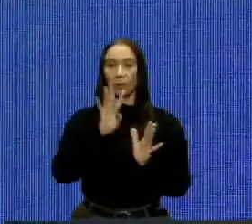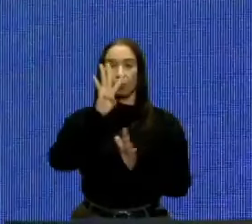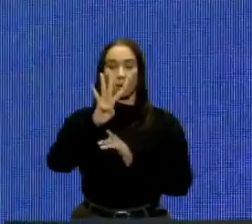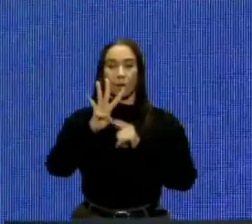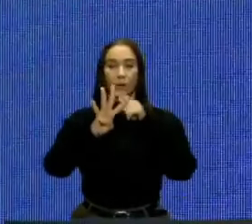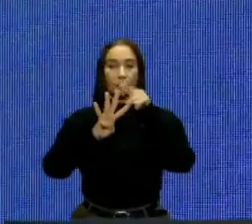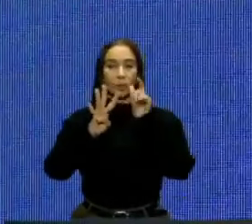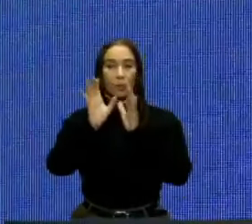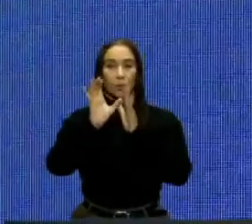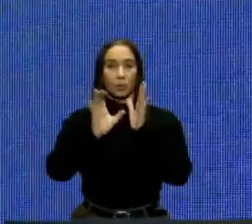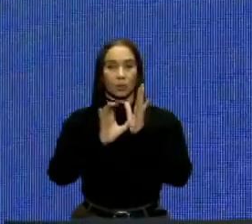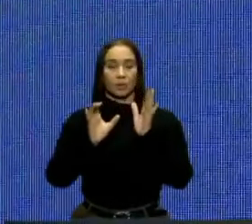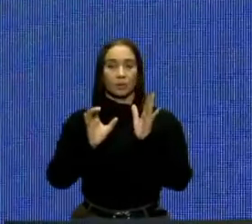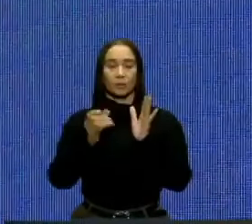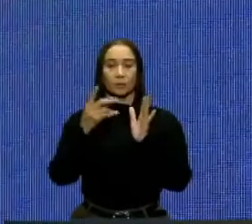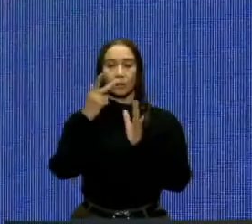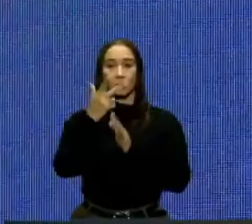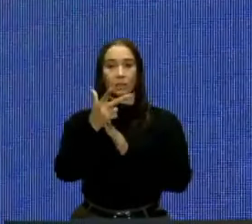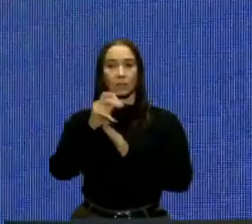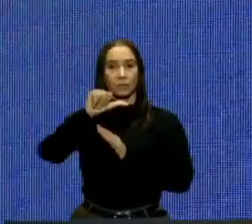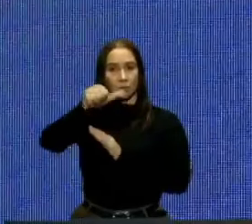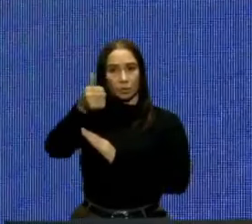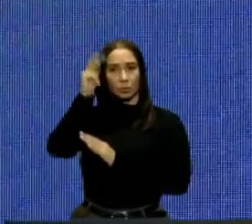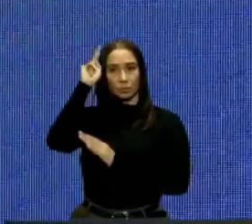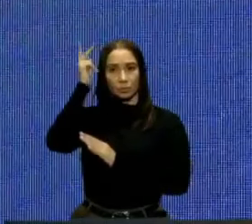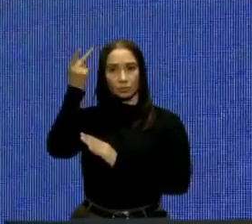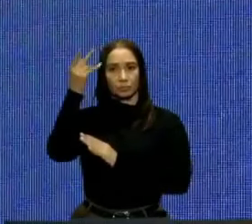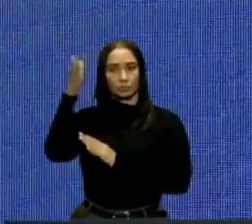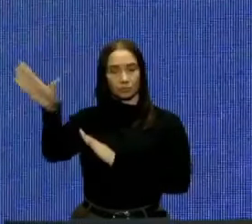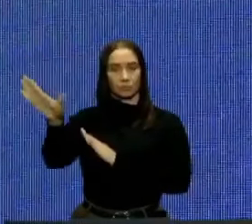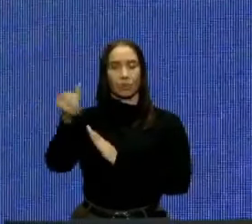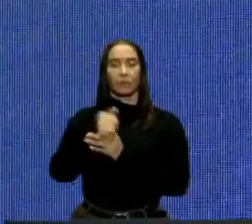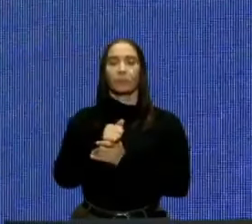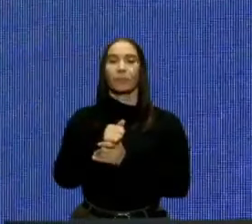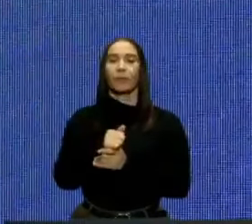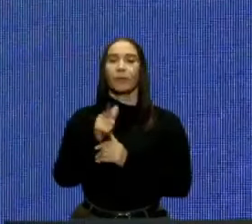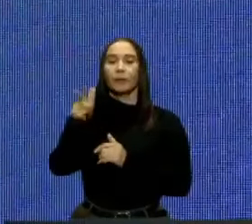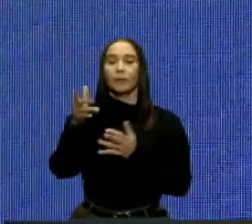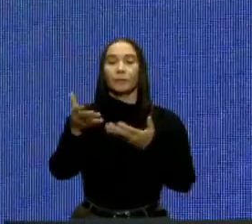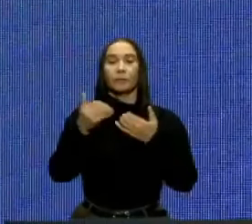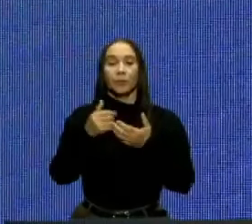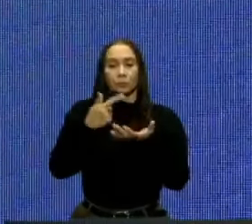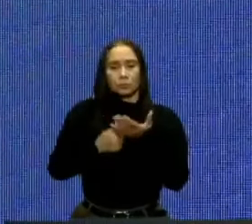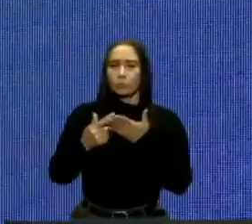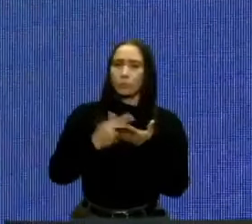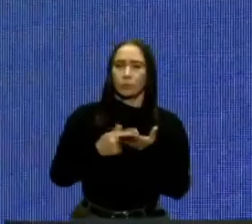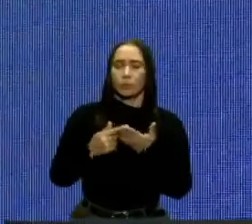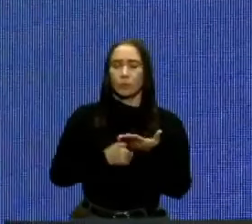cuatro congresistas, tres de ellos de los que estaban, que lo tenían